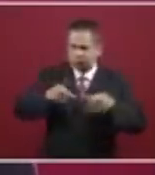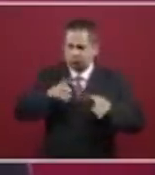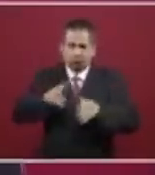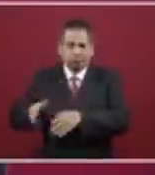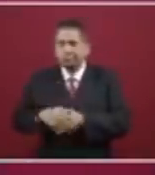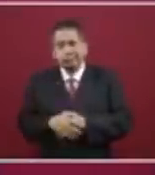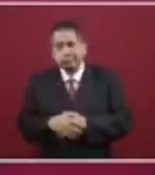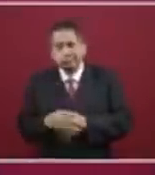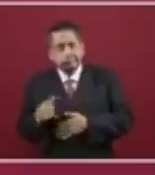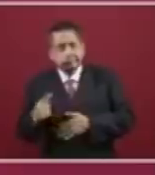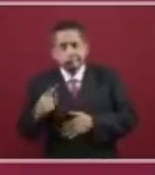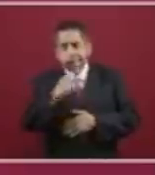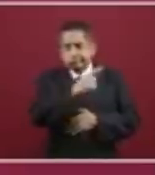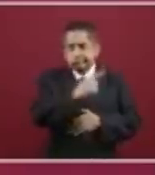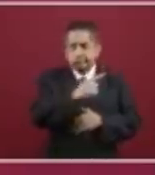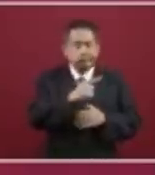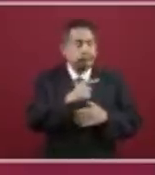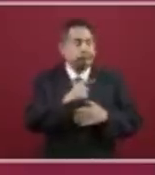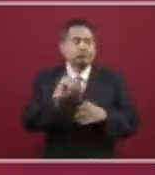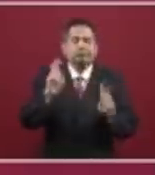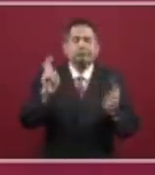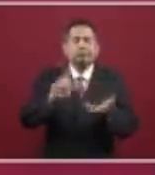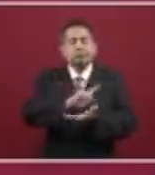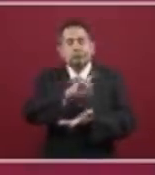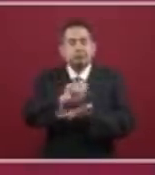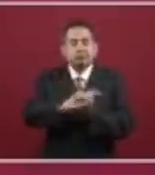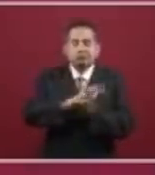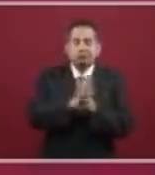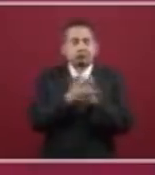eran las llamadas reformas estructurales.